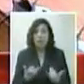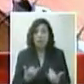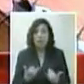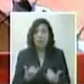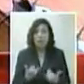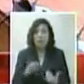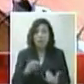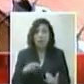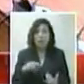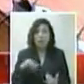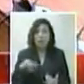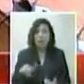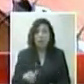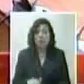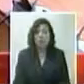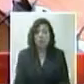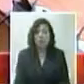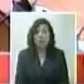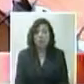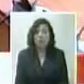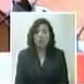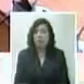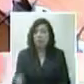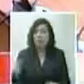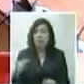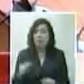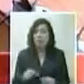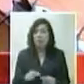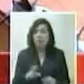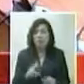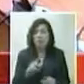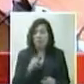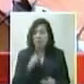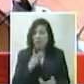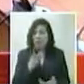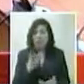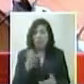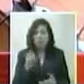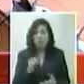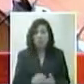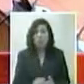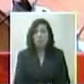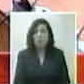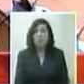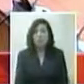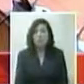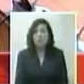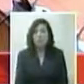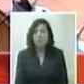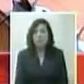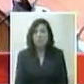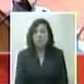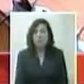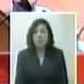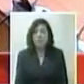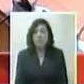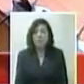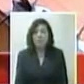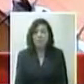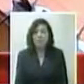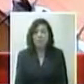el j06 es objetivo no es no es una opinión